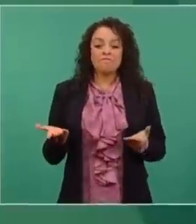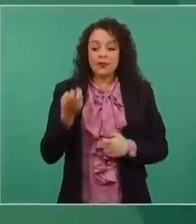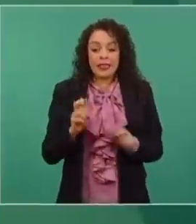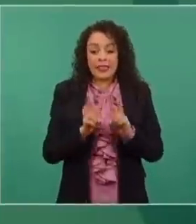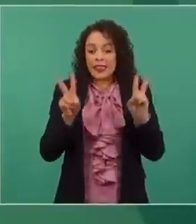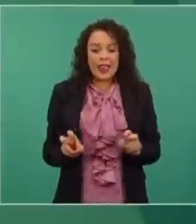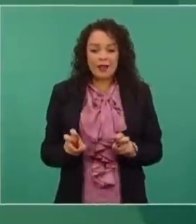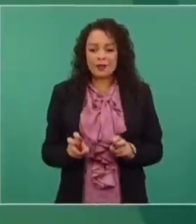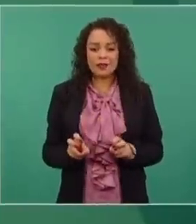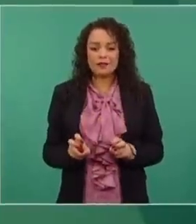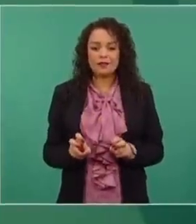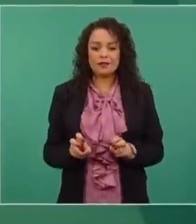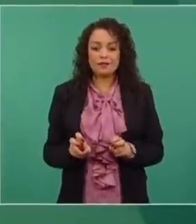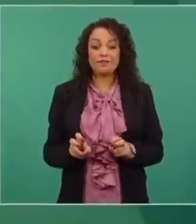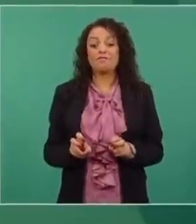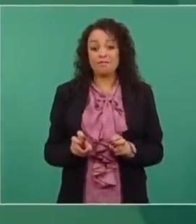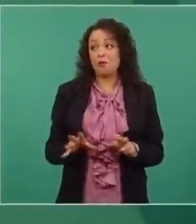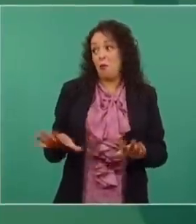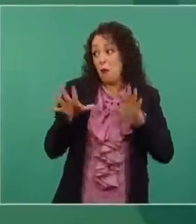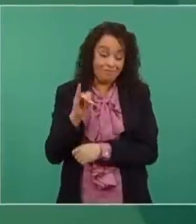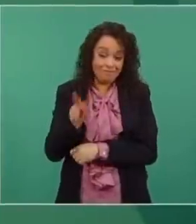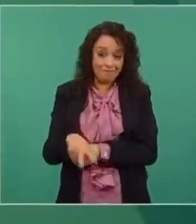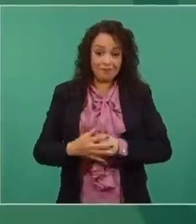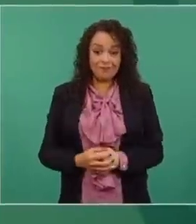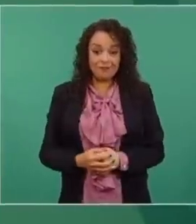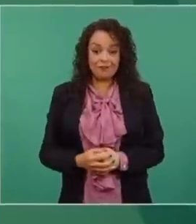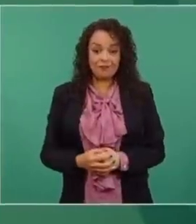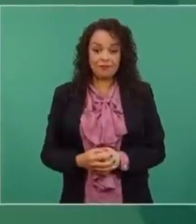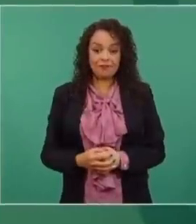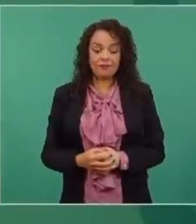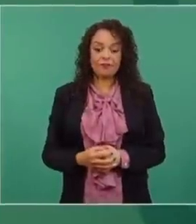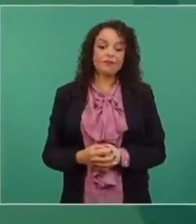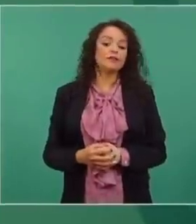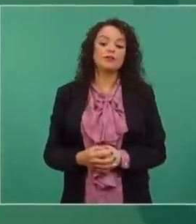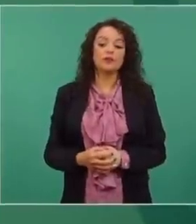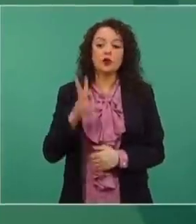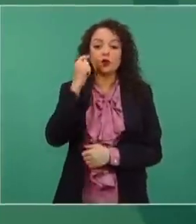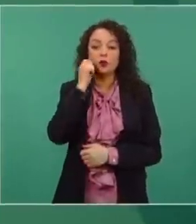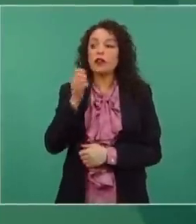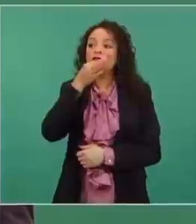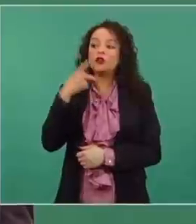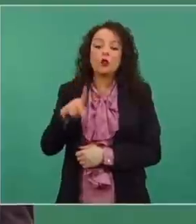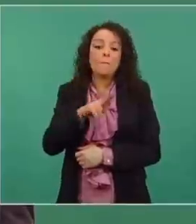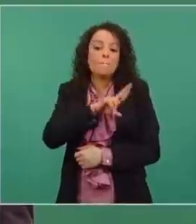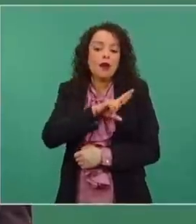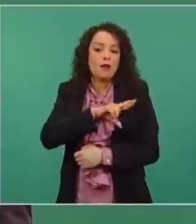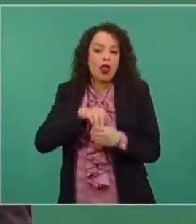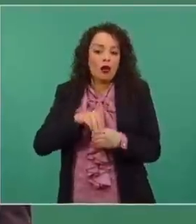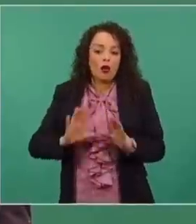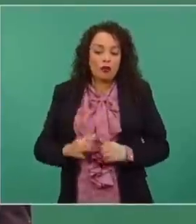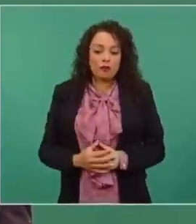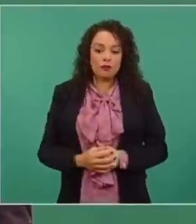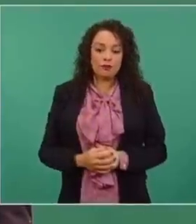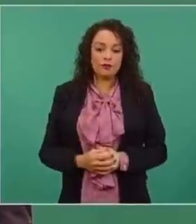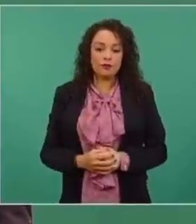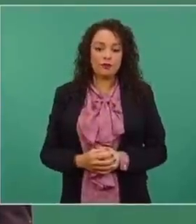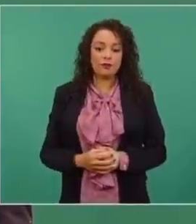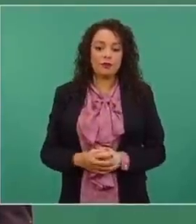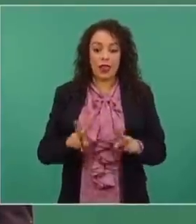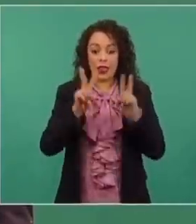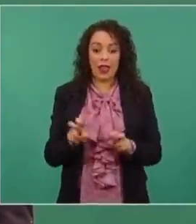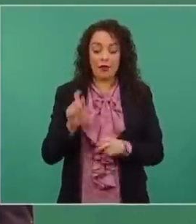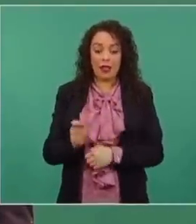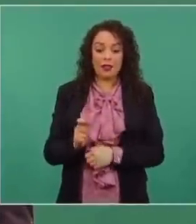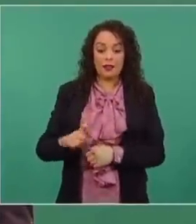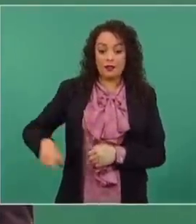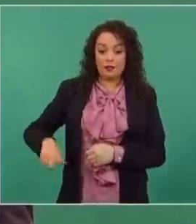asunto escandaloso, en efecto. Aún cuando se trata de un acto privado, pues los asuntos públicos